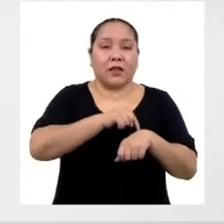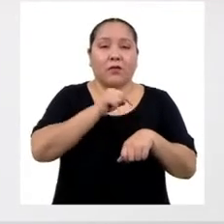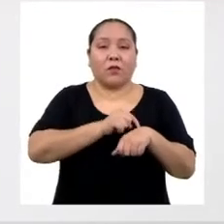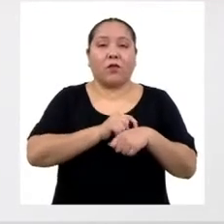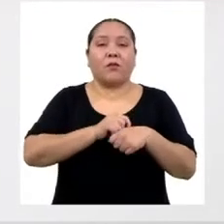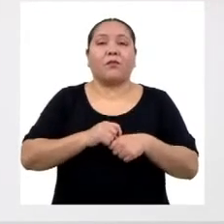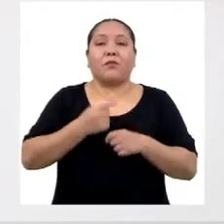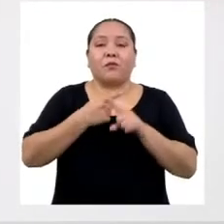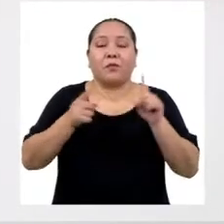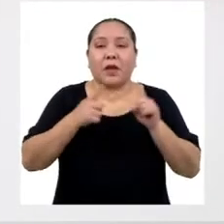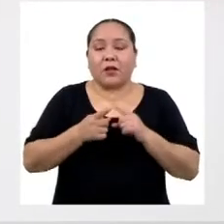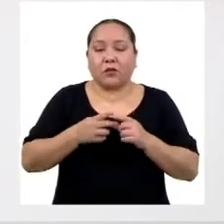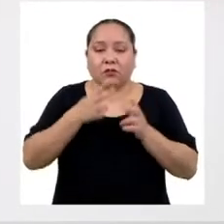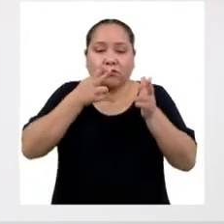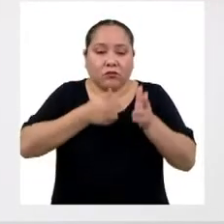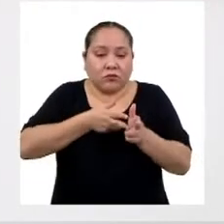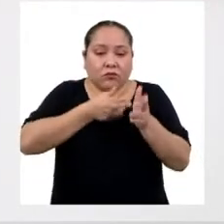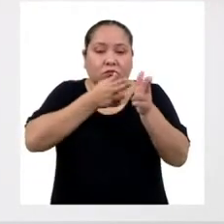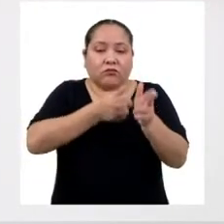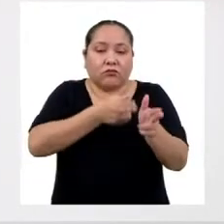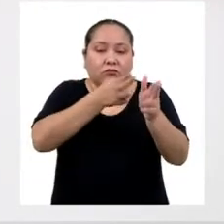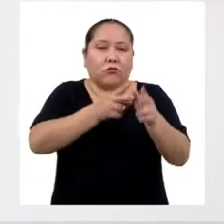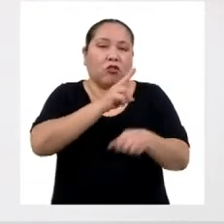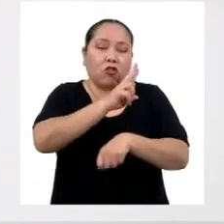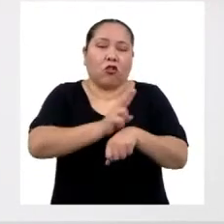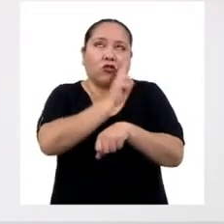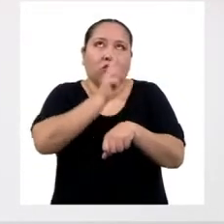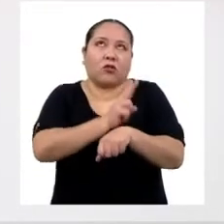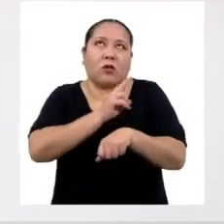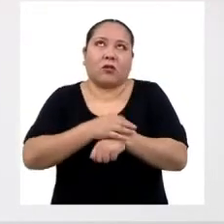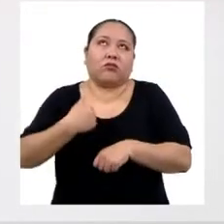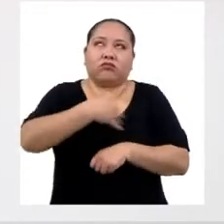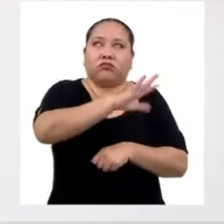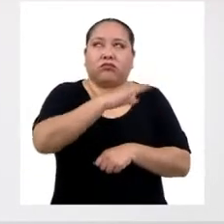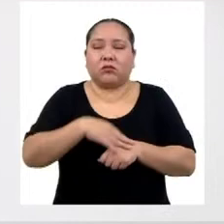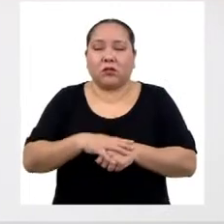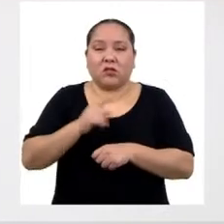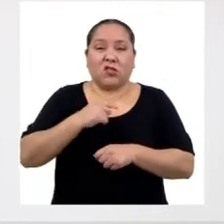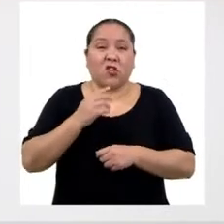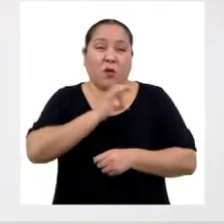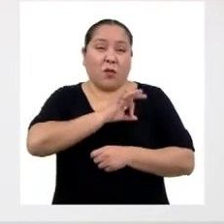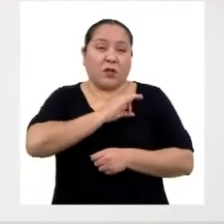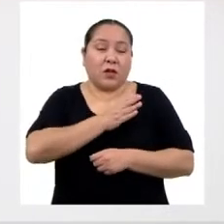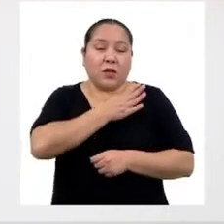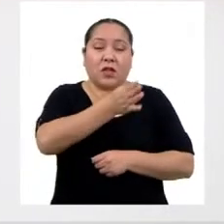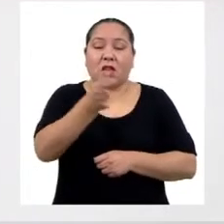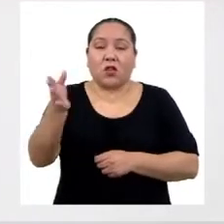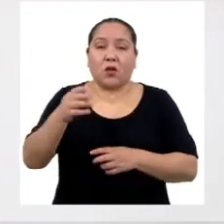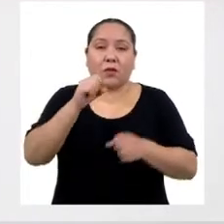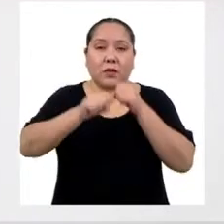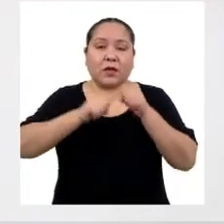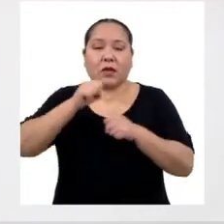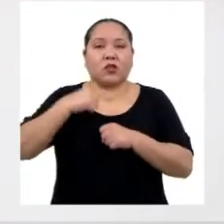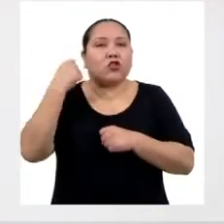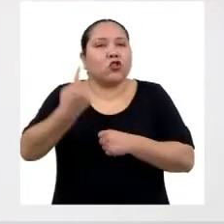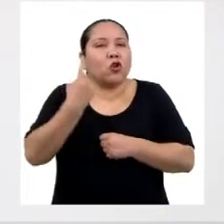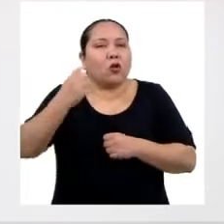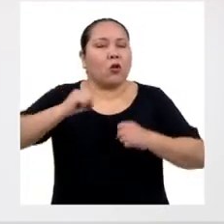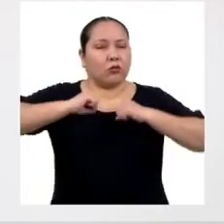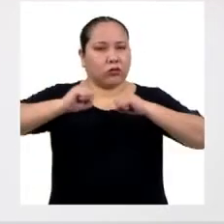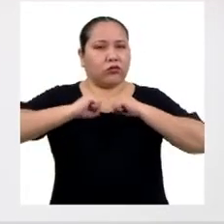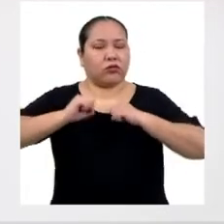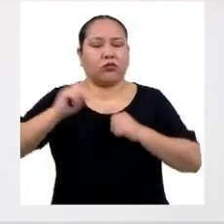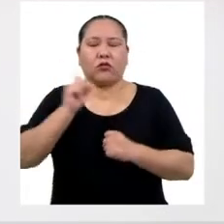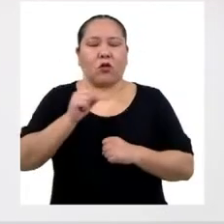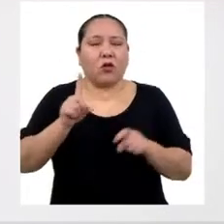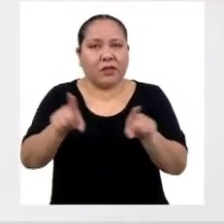2 horas que paso en el transporte público y las aprovechara trasladándome en bicicleta, no solo haría ejercicio, sino